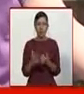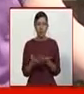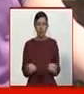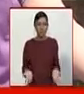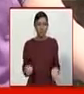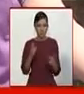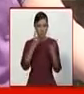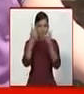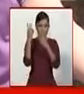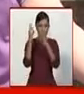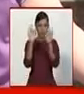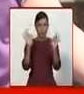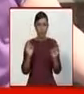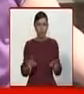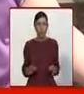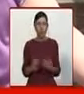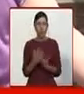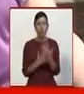así,